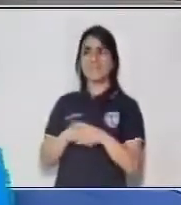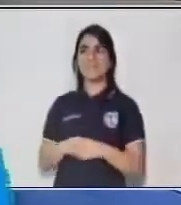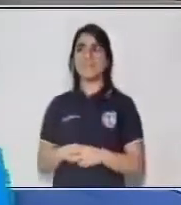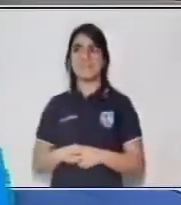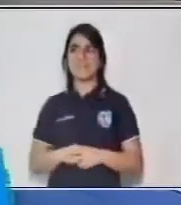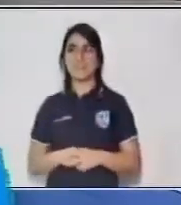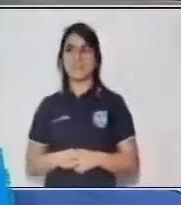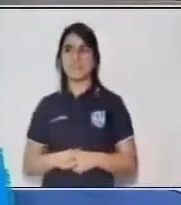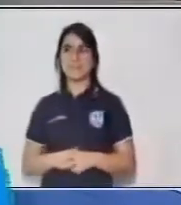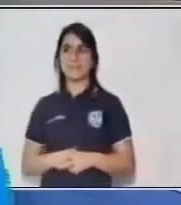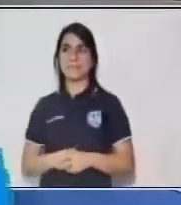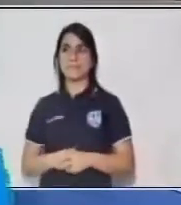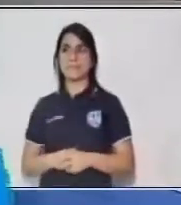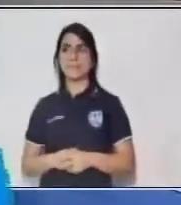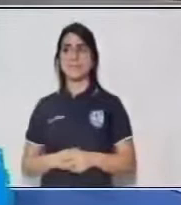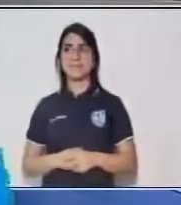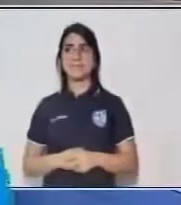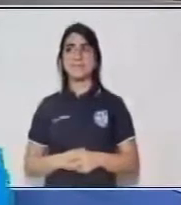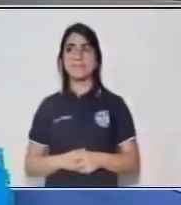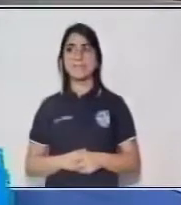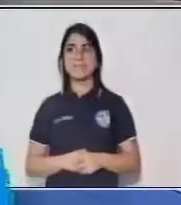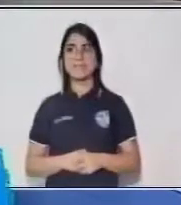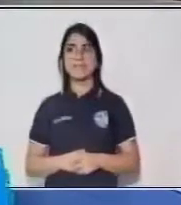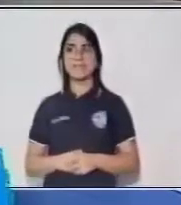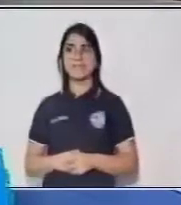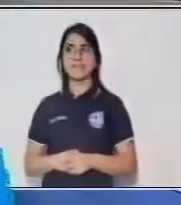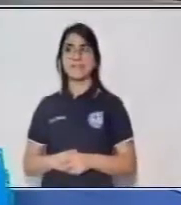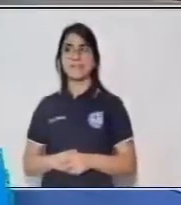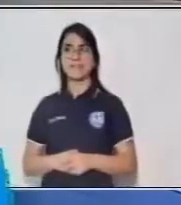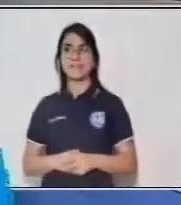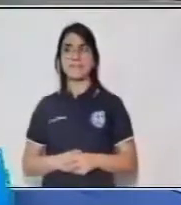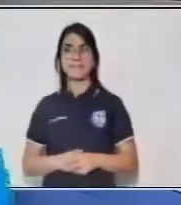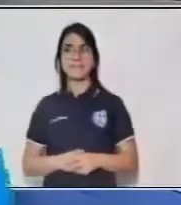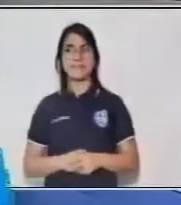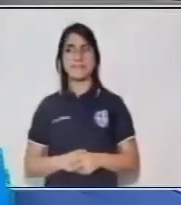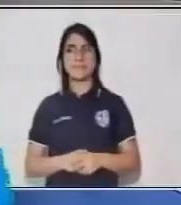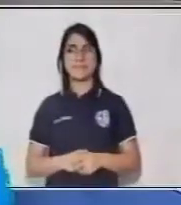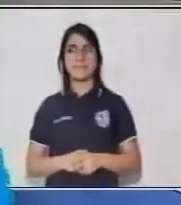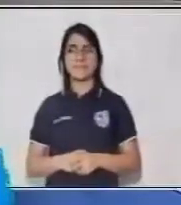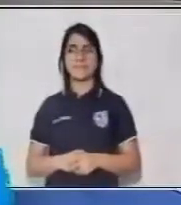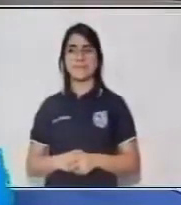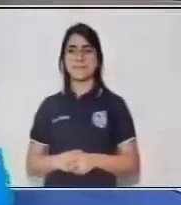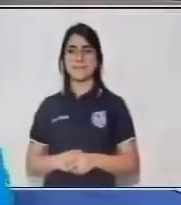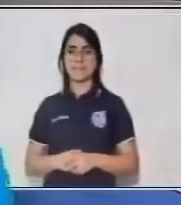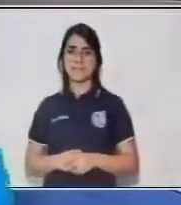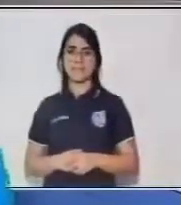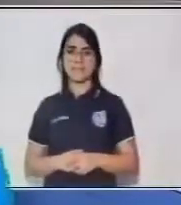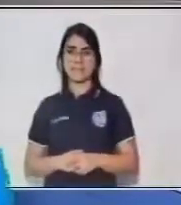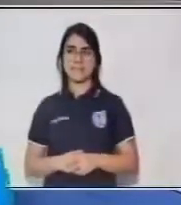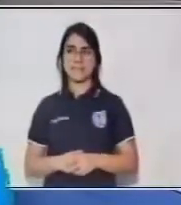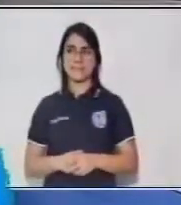3, cuando vale 0, 1, y así se va haciendo cada vez más pequeño.